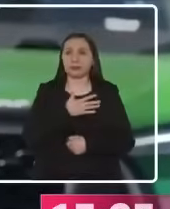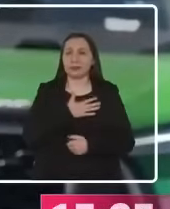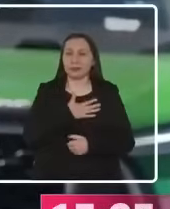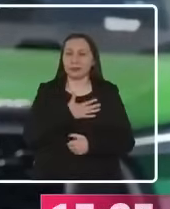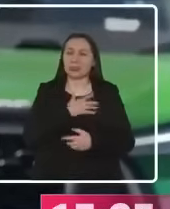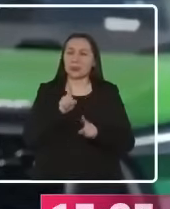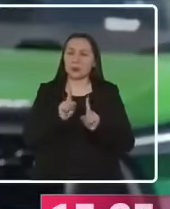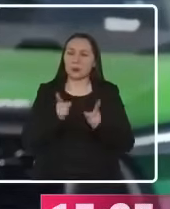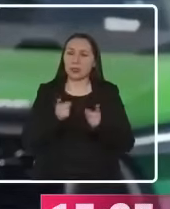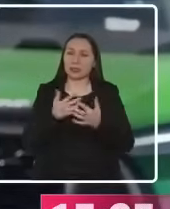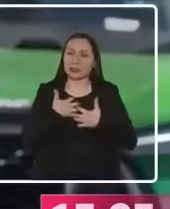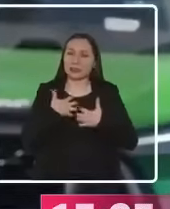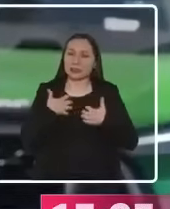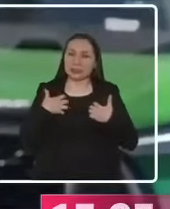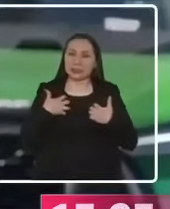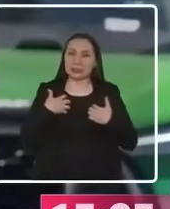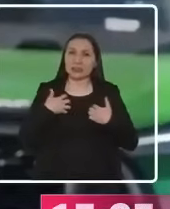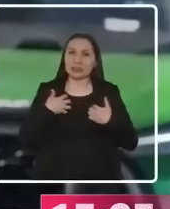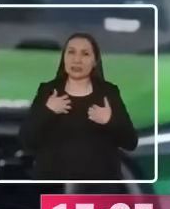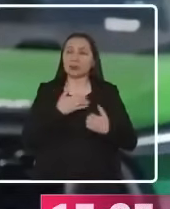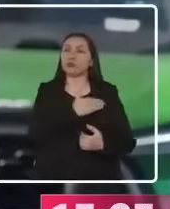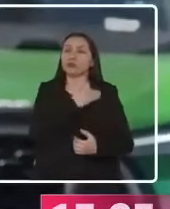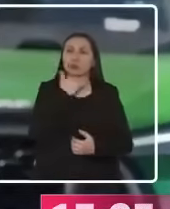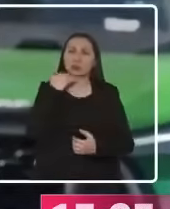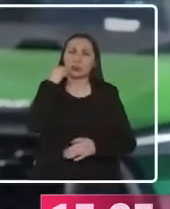y desgarrado por el asesinato